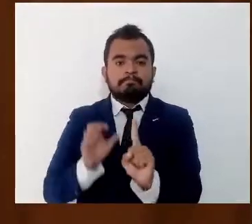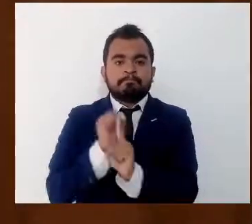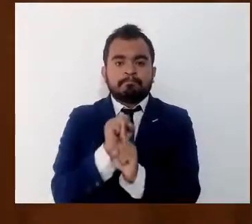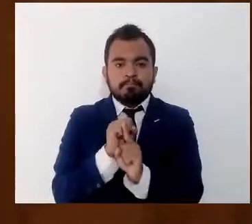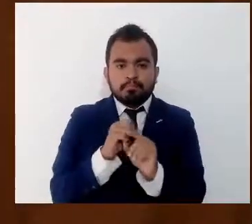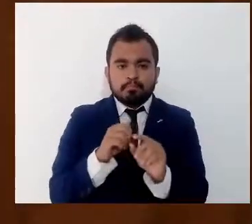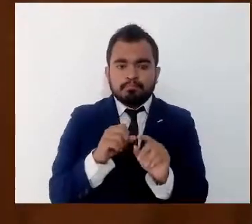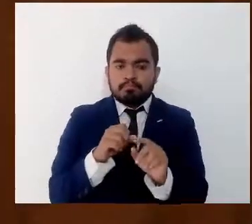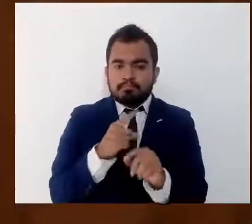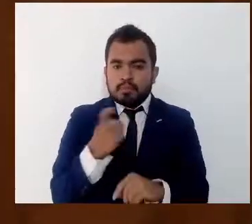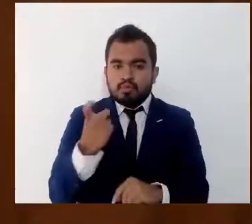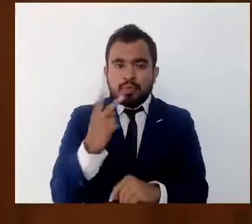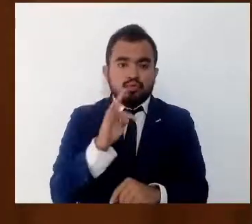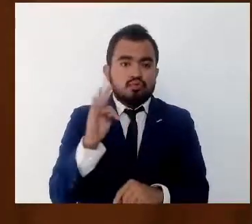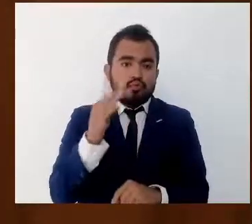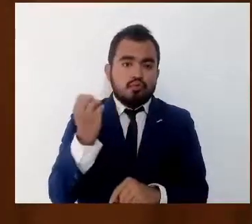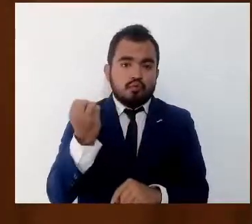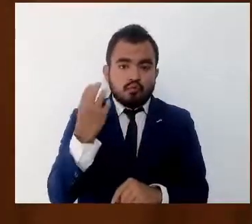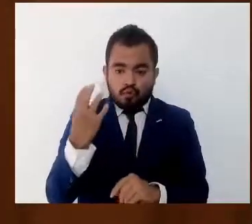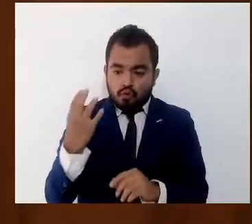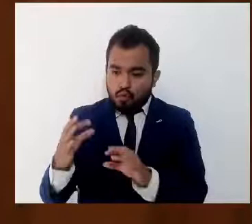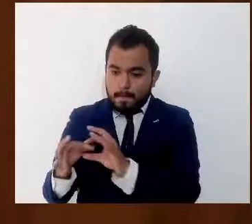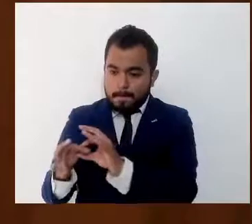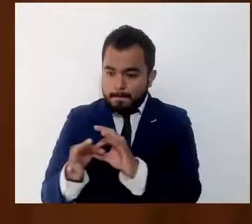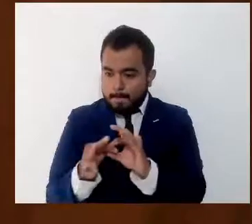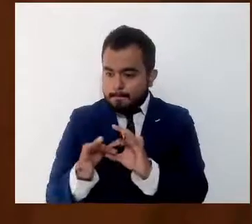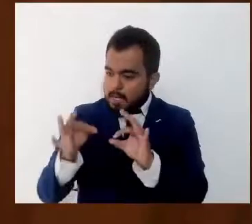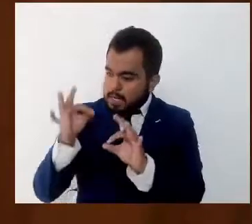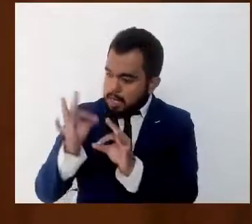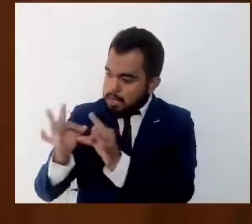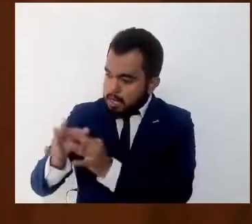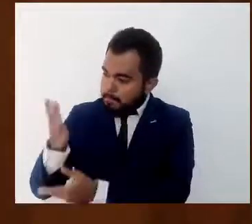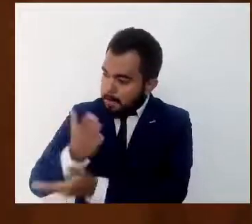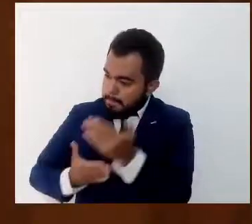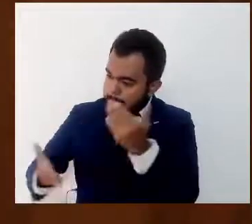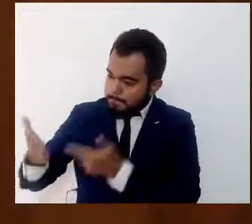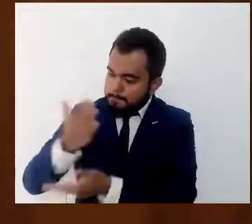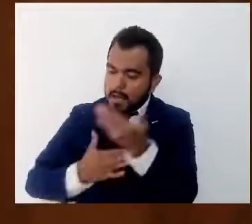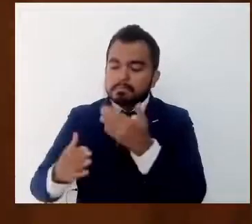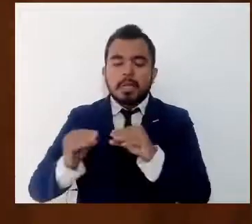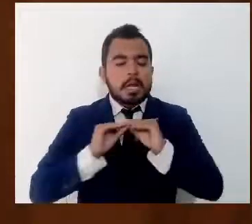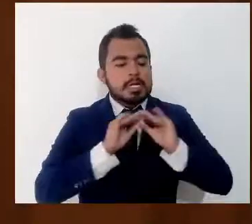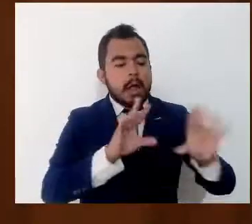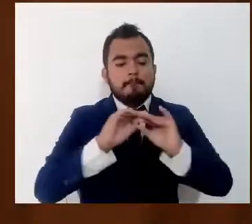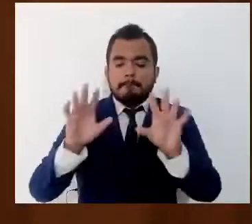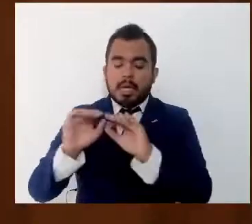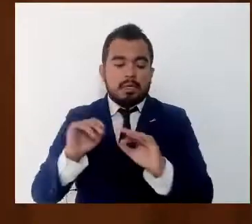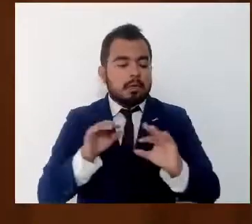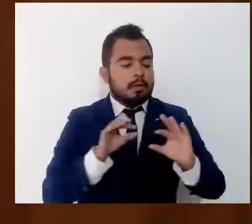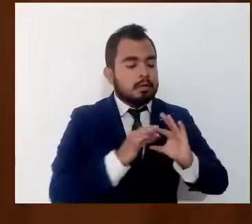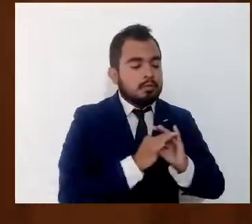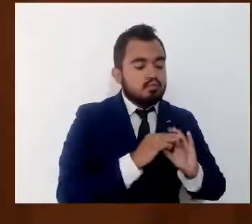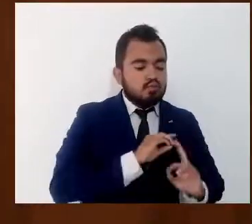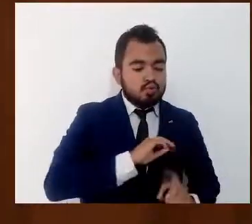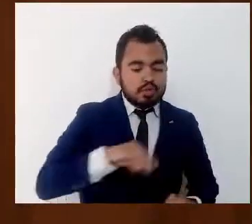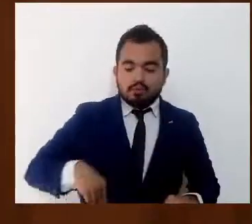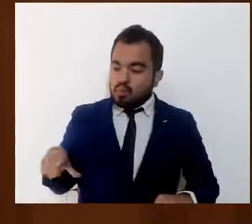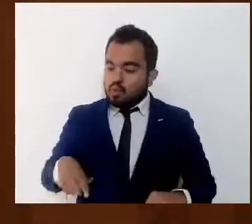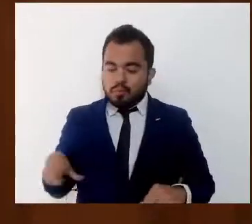campaña coordinada por todos los municipios y el Gobierno del Estado para hacer del conocimiento de la